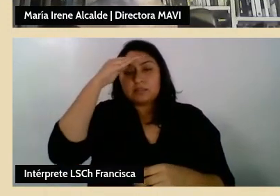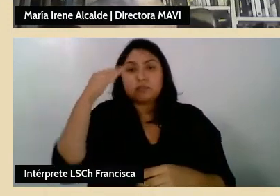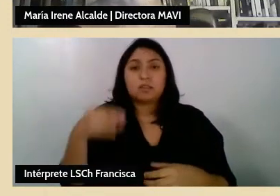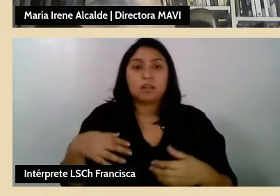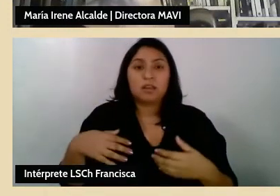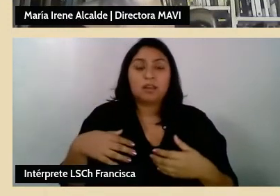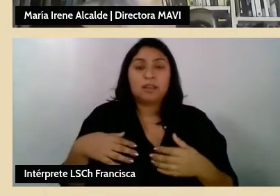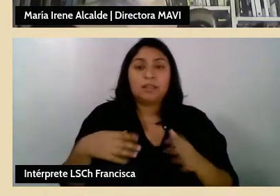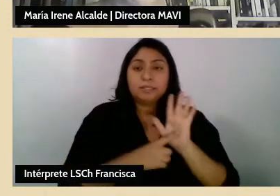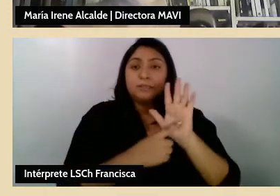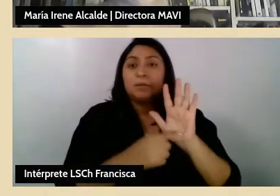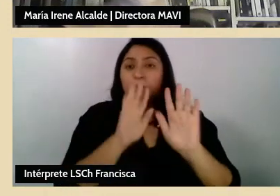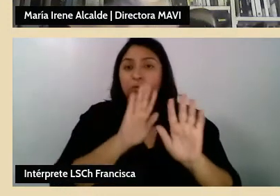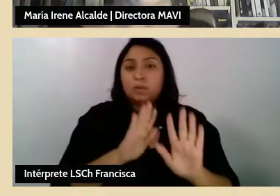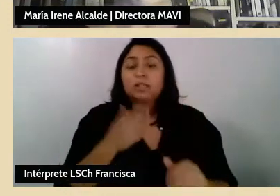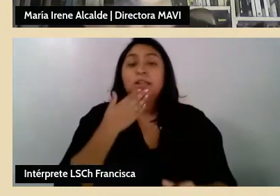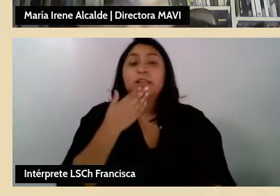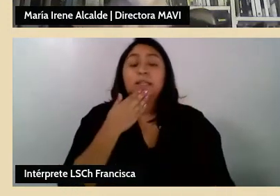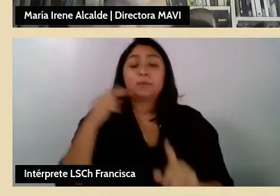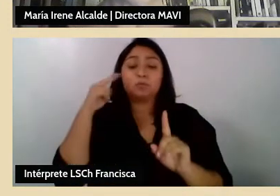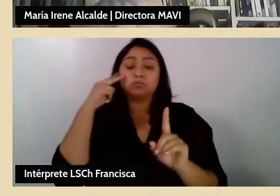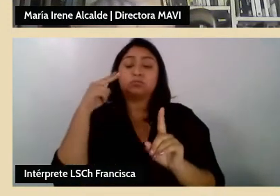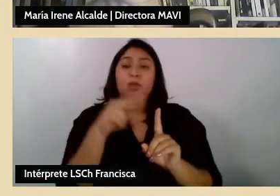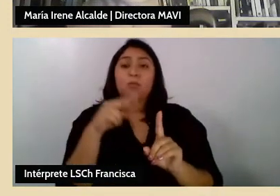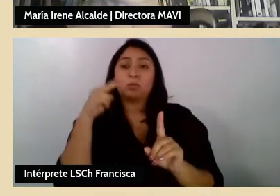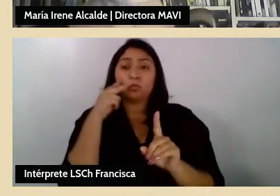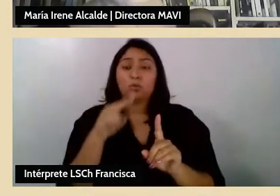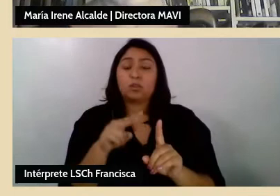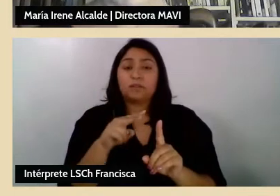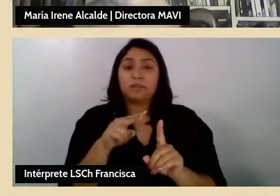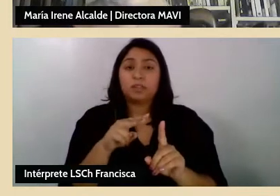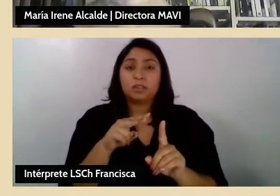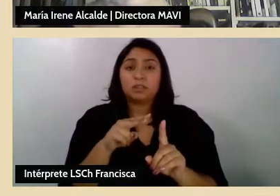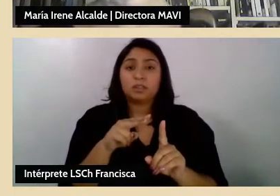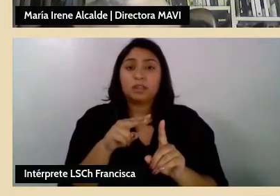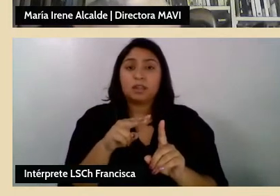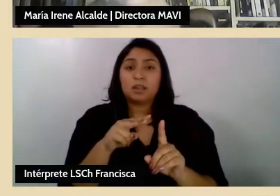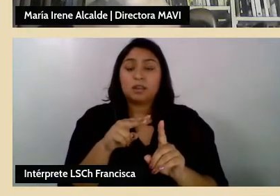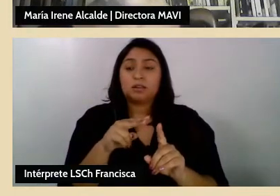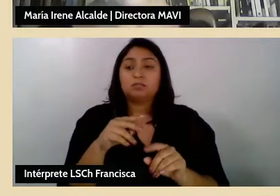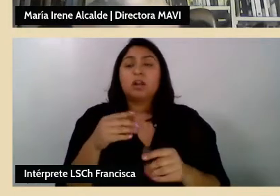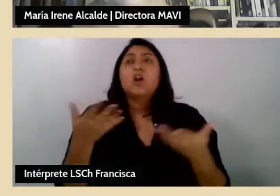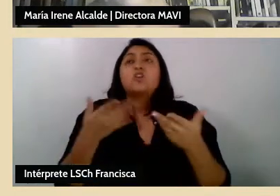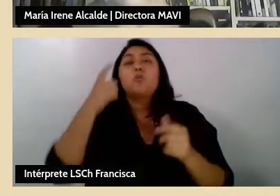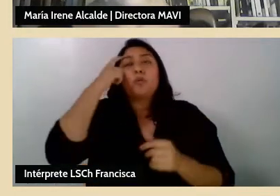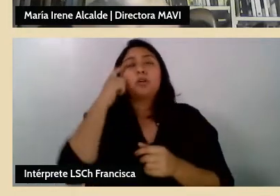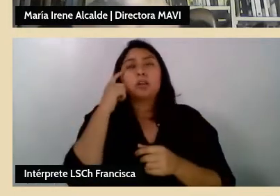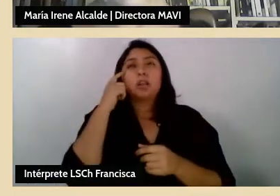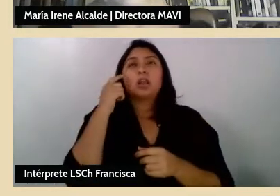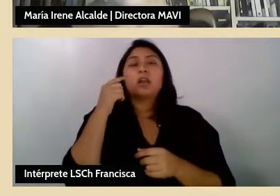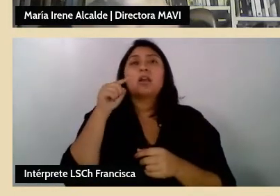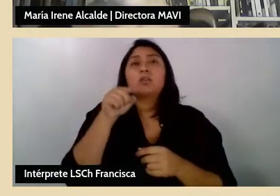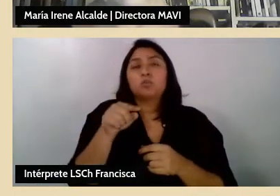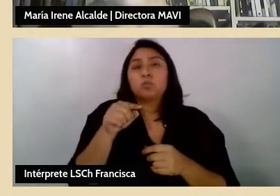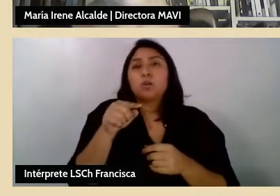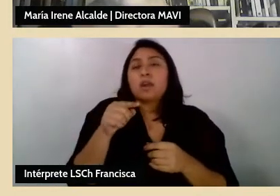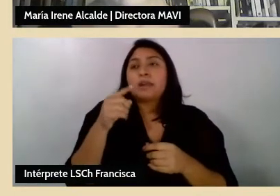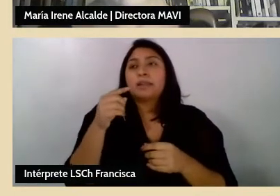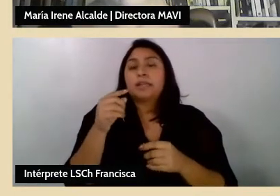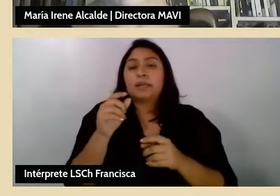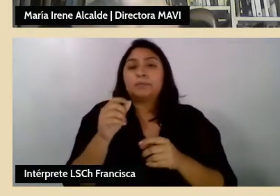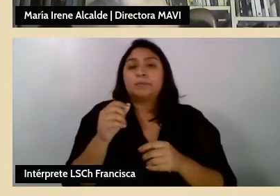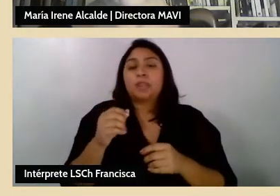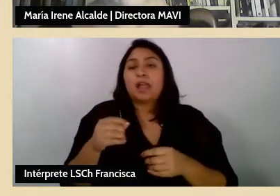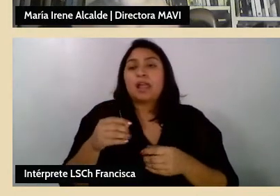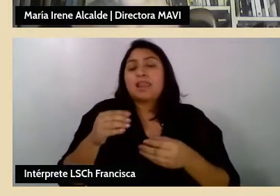en esta exhibición y también desde tu punto de vista? ¿Cómo crees tú que valora la comunidad, sobre todo